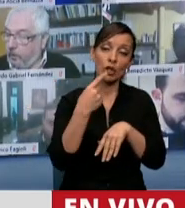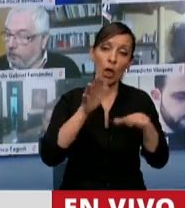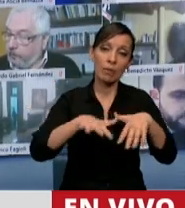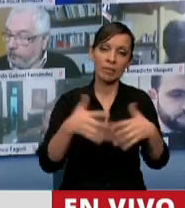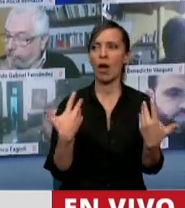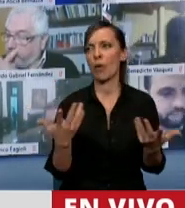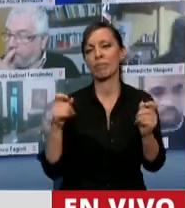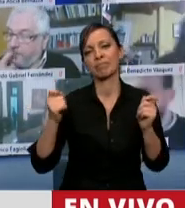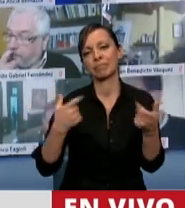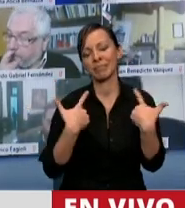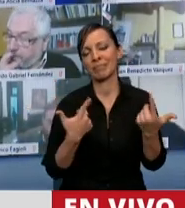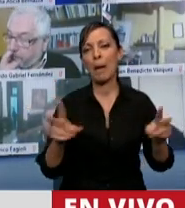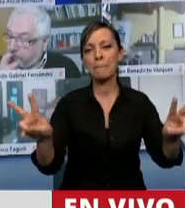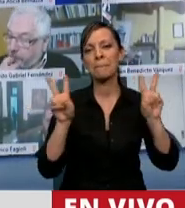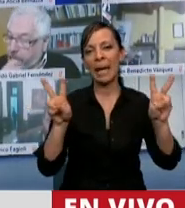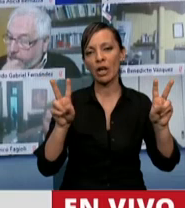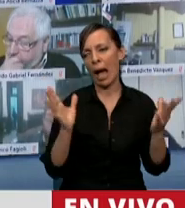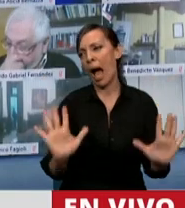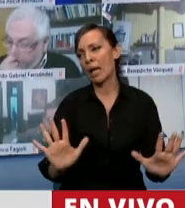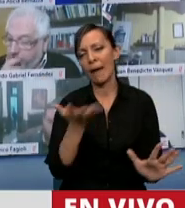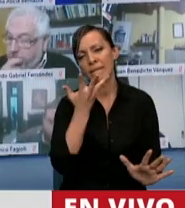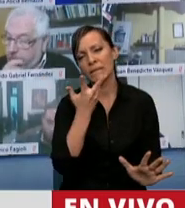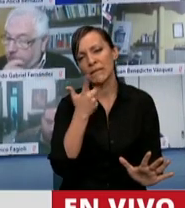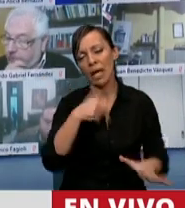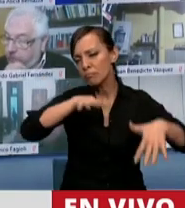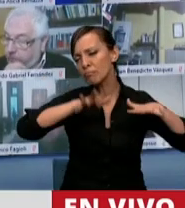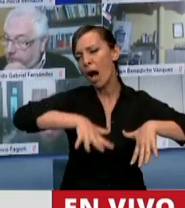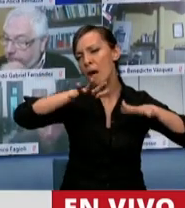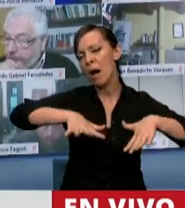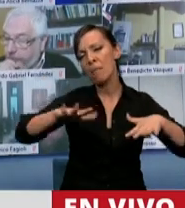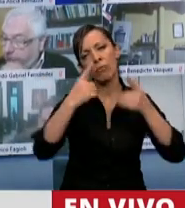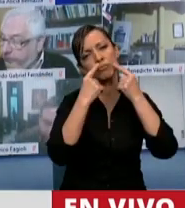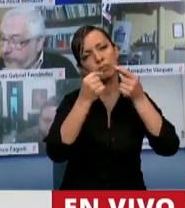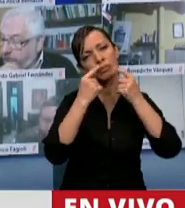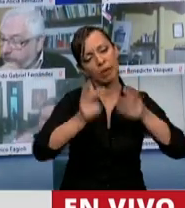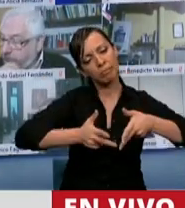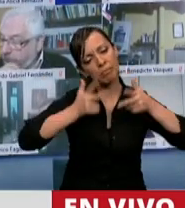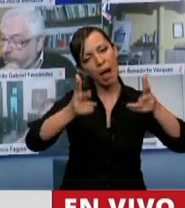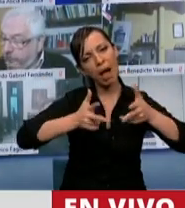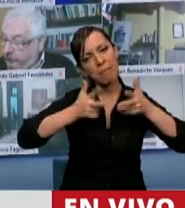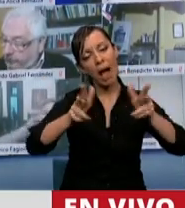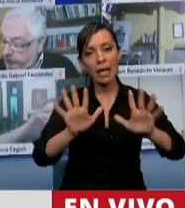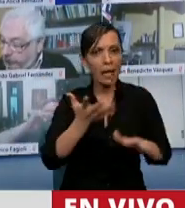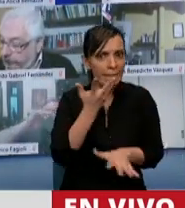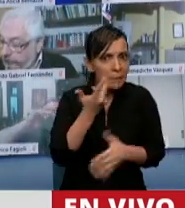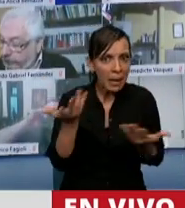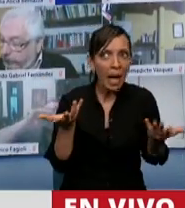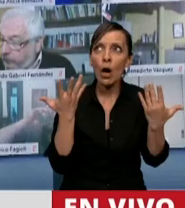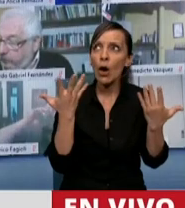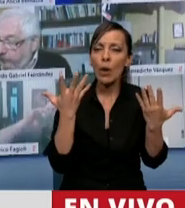sabe lo que nos gustan los perros vivimos manifestando nuestras ideas en la calle